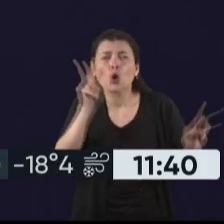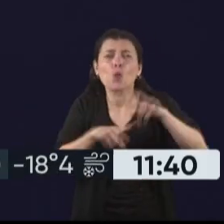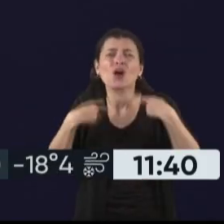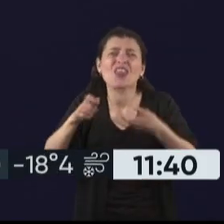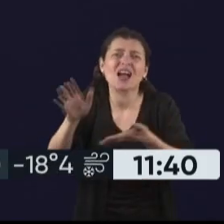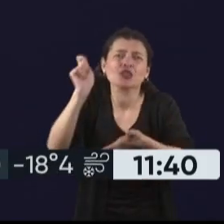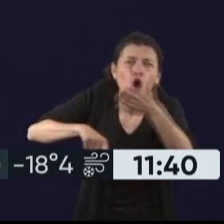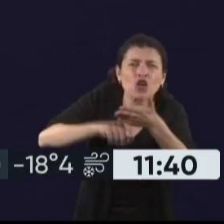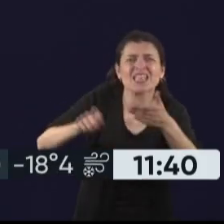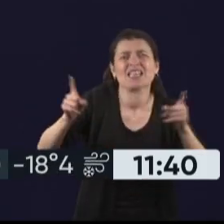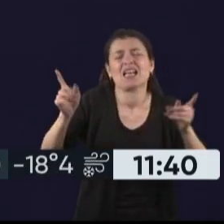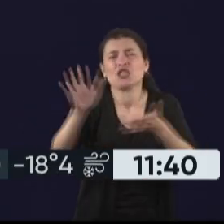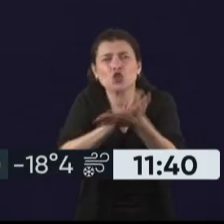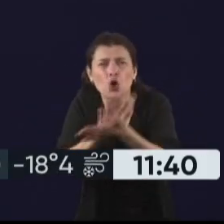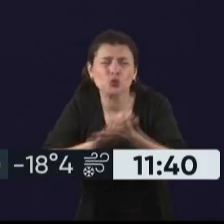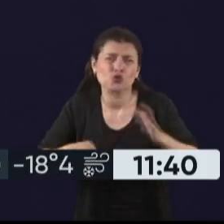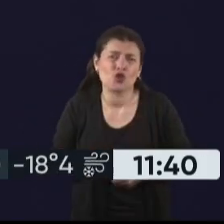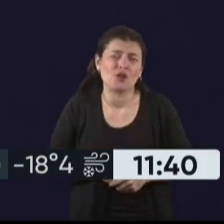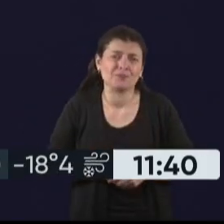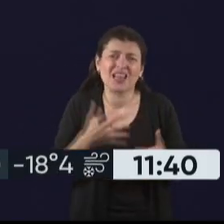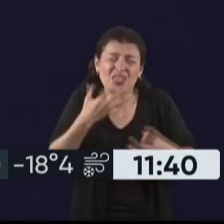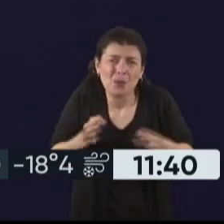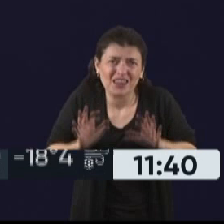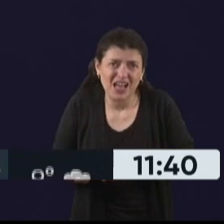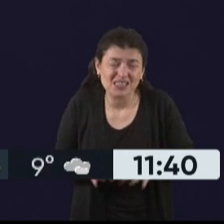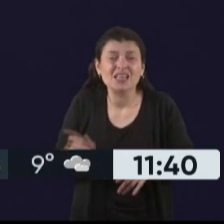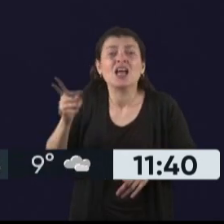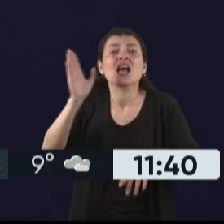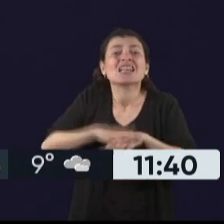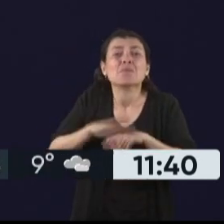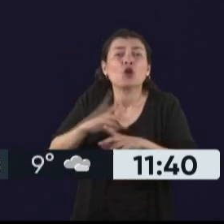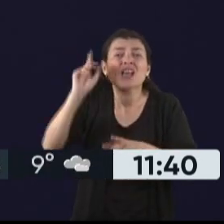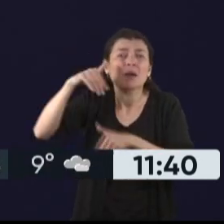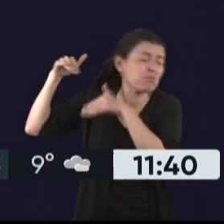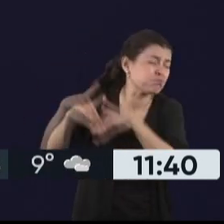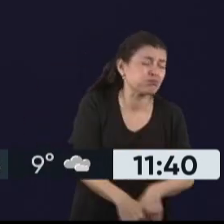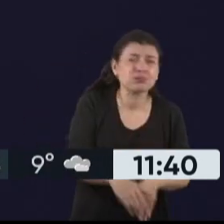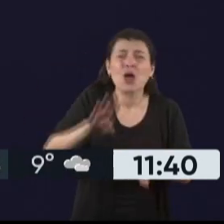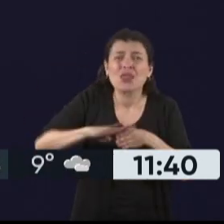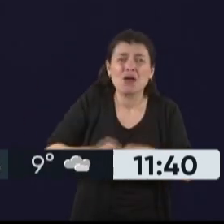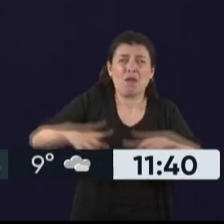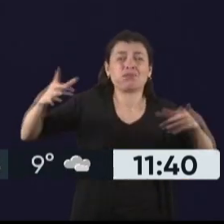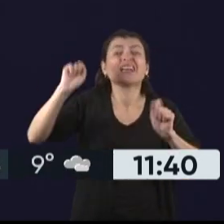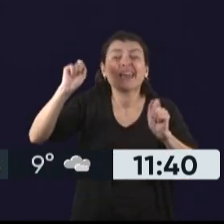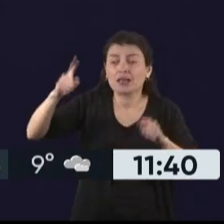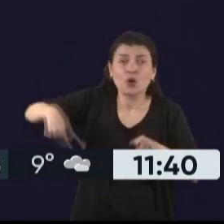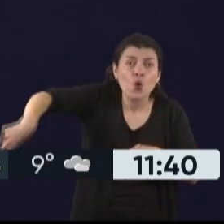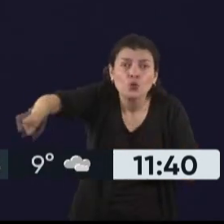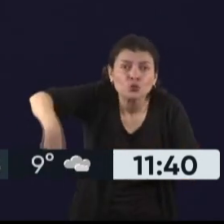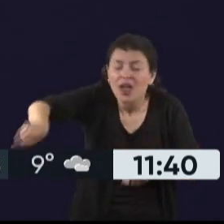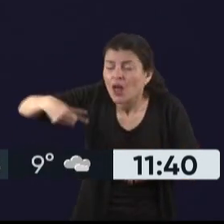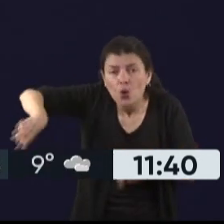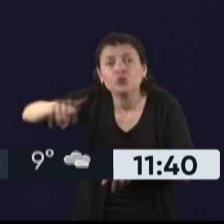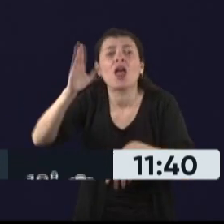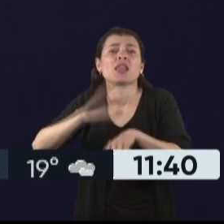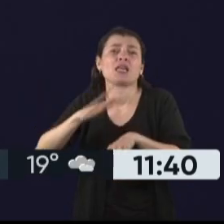enterados, gran parte de la destrucción la hizo ese espacio político y la hizo la hizo esa gente cuando tuvo el manejo de